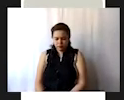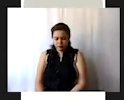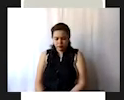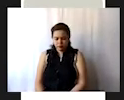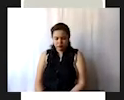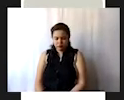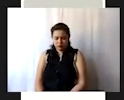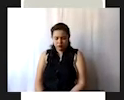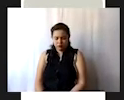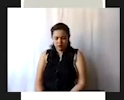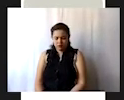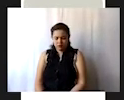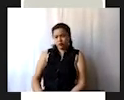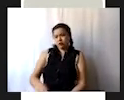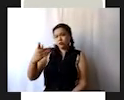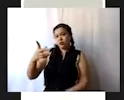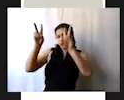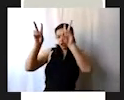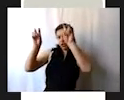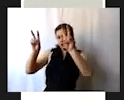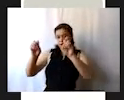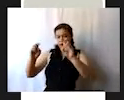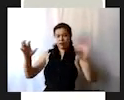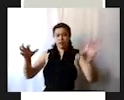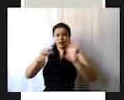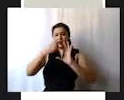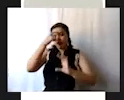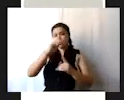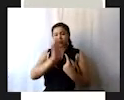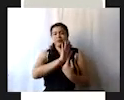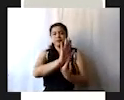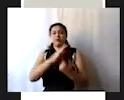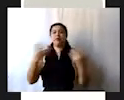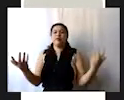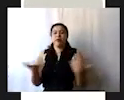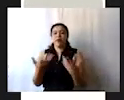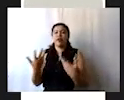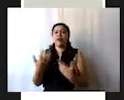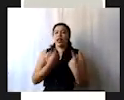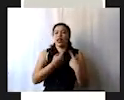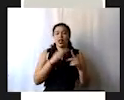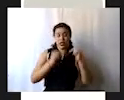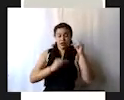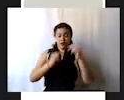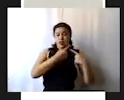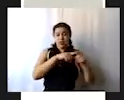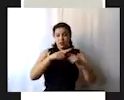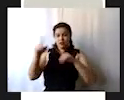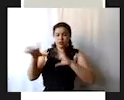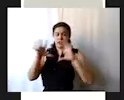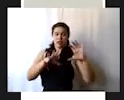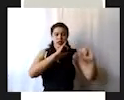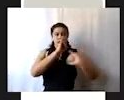de acuerdo a estas temáticas, como se ve acá, se hace desde distintos niveles, desde el ámbito global